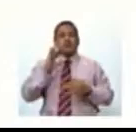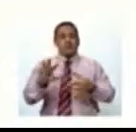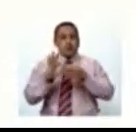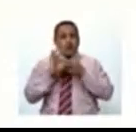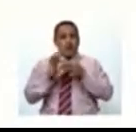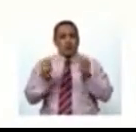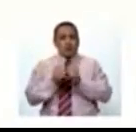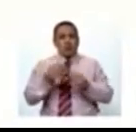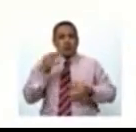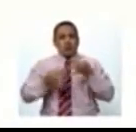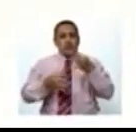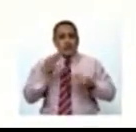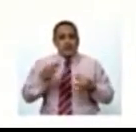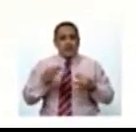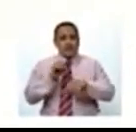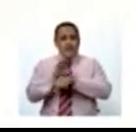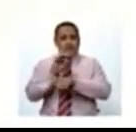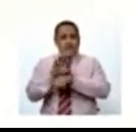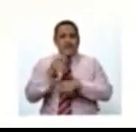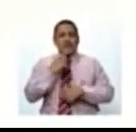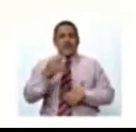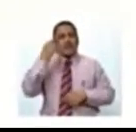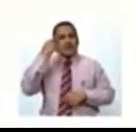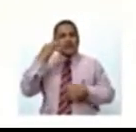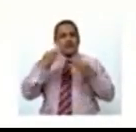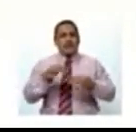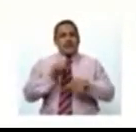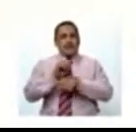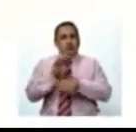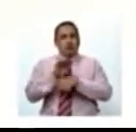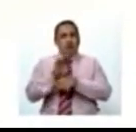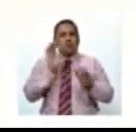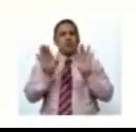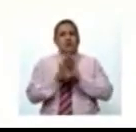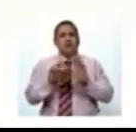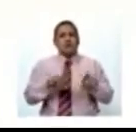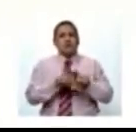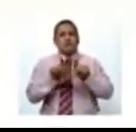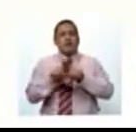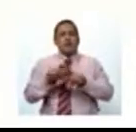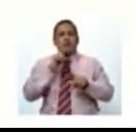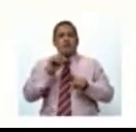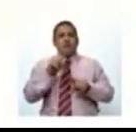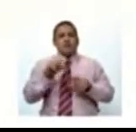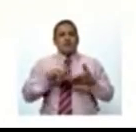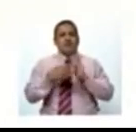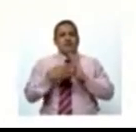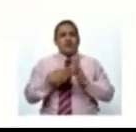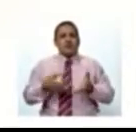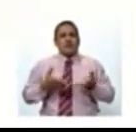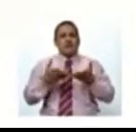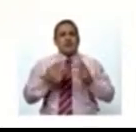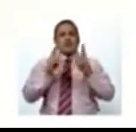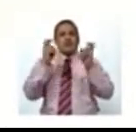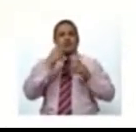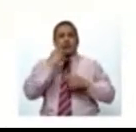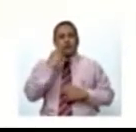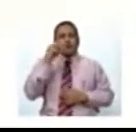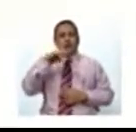vinculante busca dar unas precisiones adicionales a lo que era el leading case ¿no? En este caso, que era el caso de Salazar